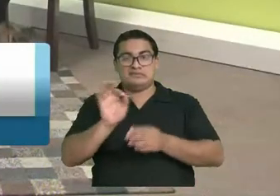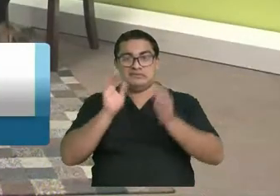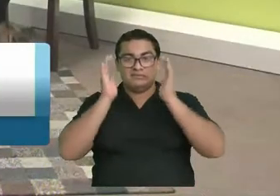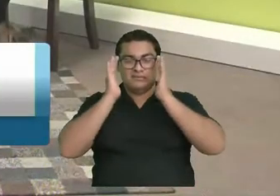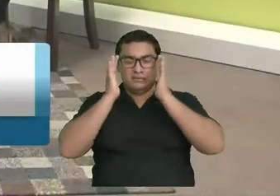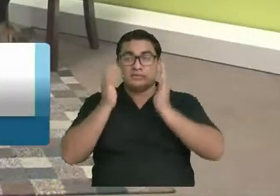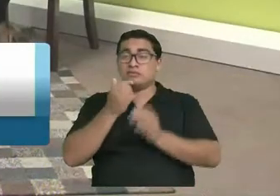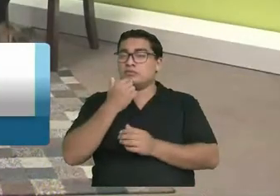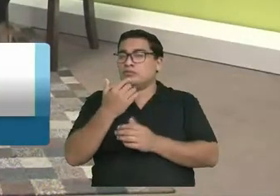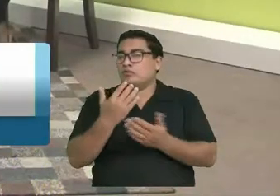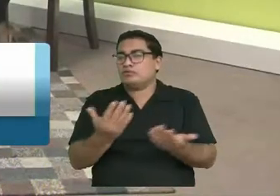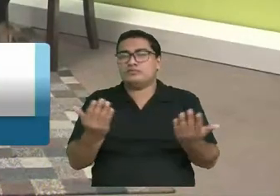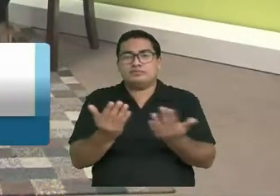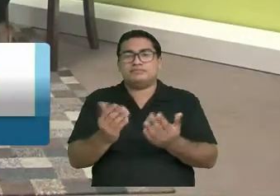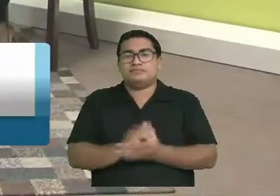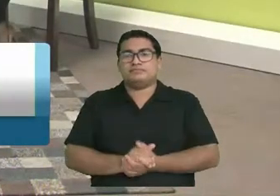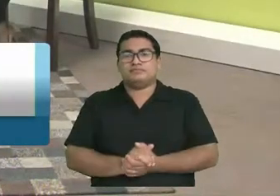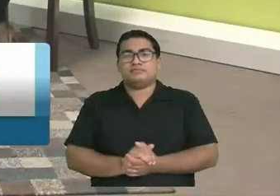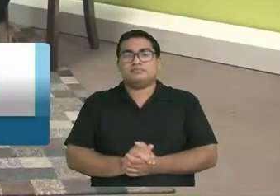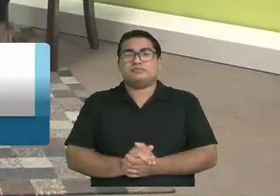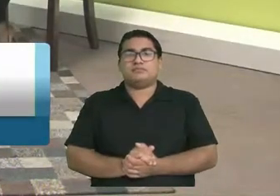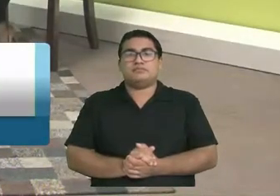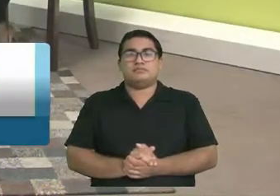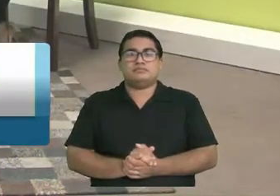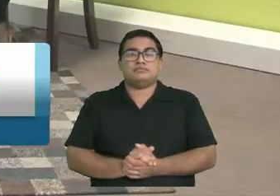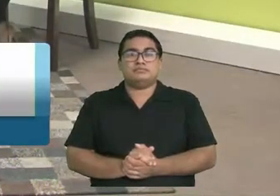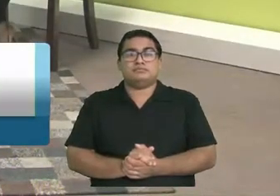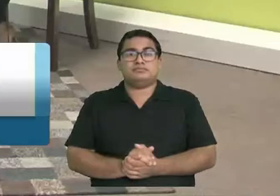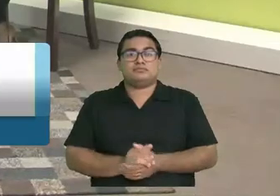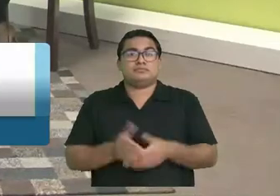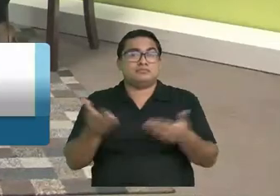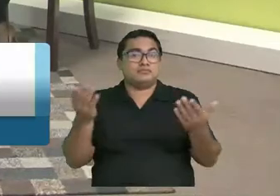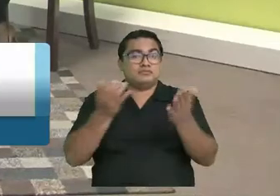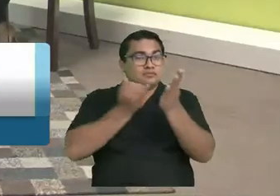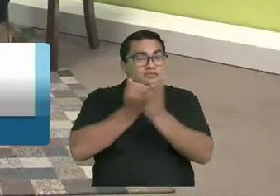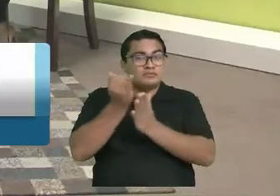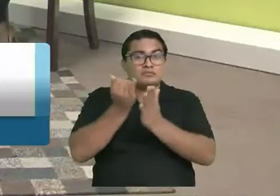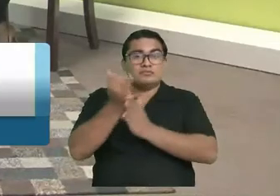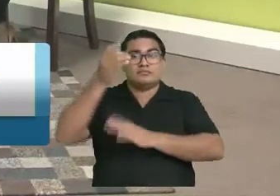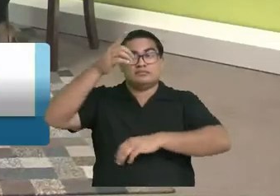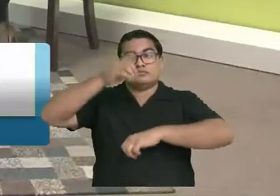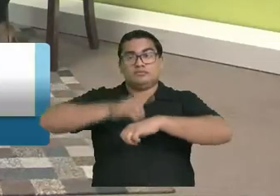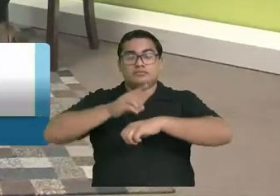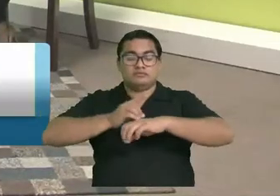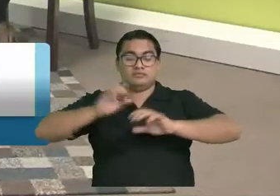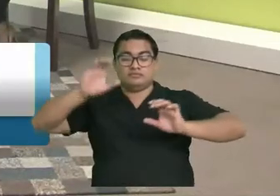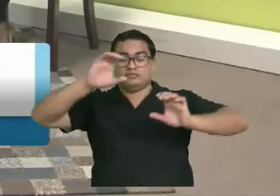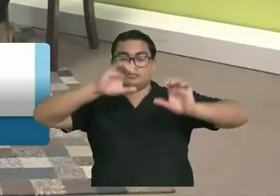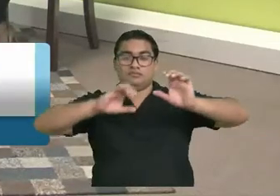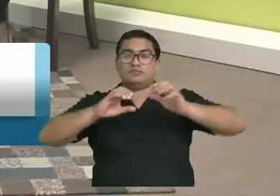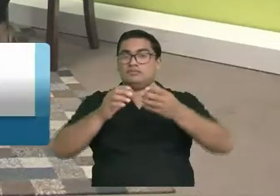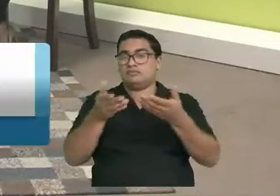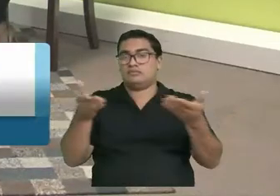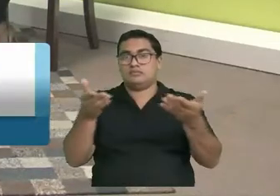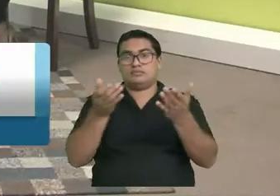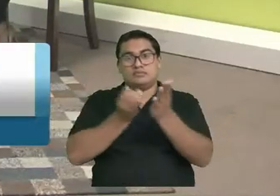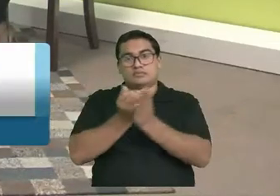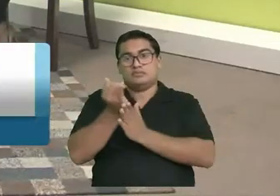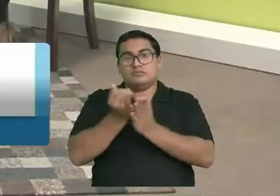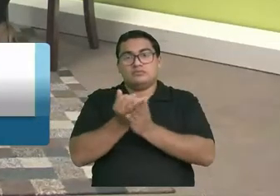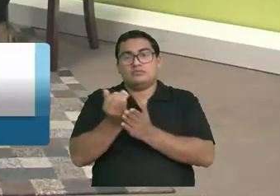se origina, doctora? Según los estudios médicos, los estudios científicos, los estudios